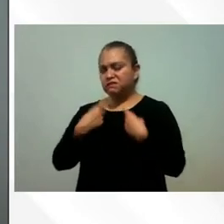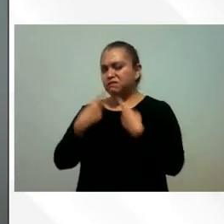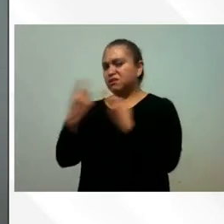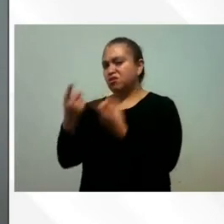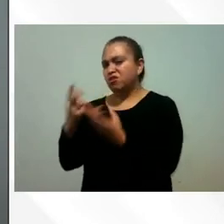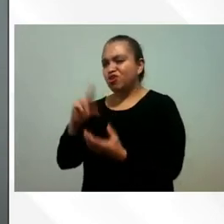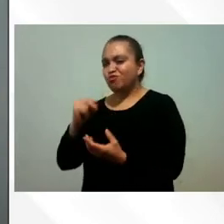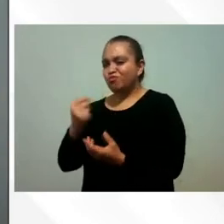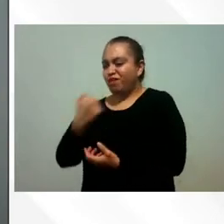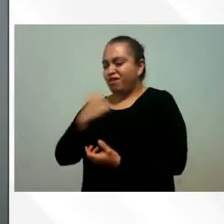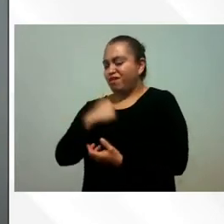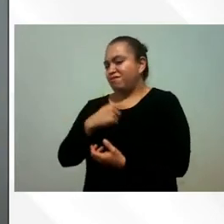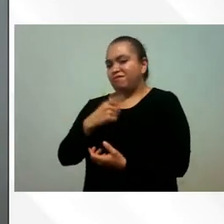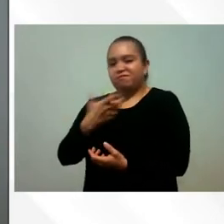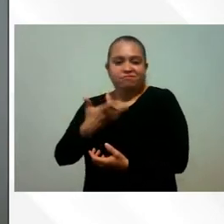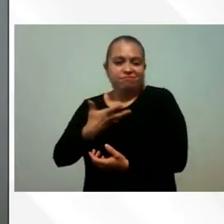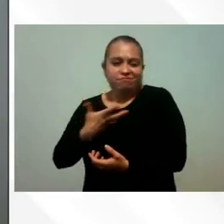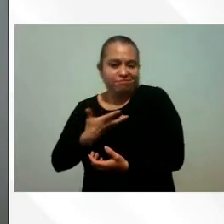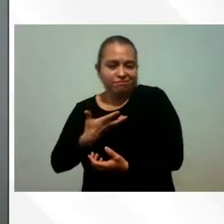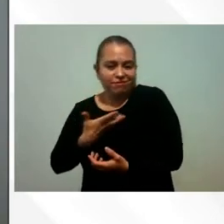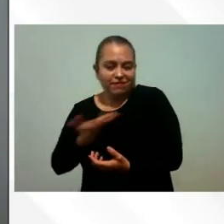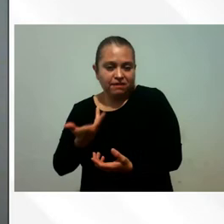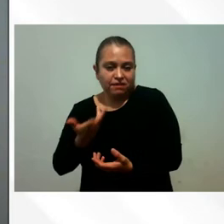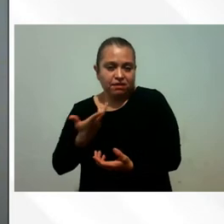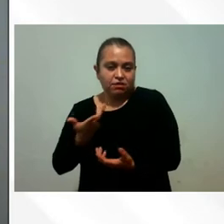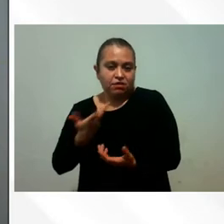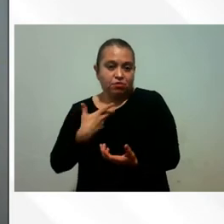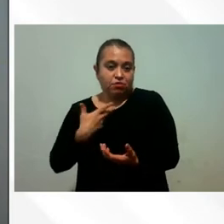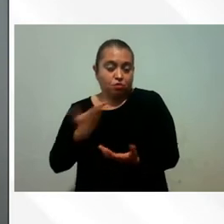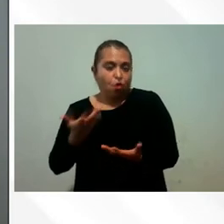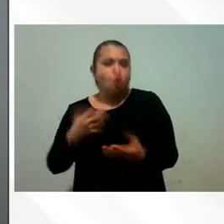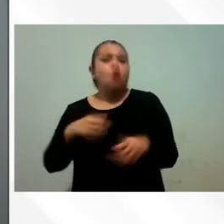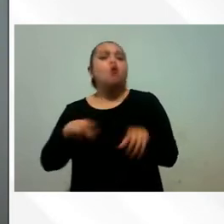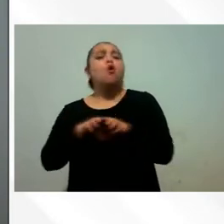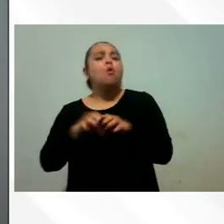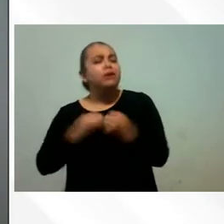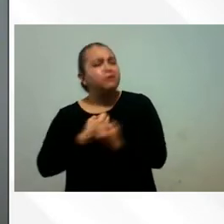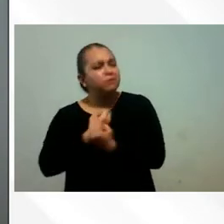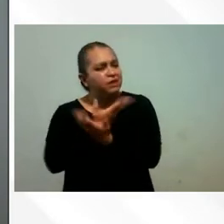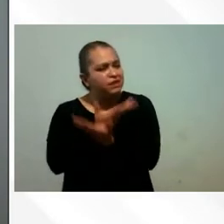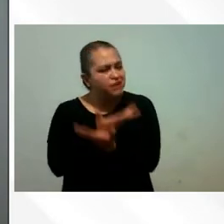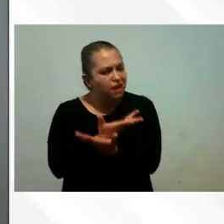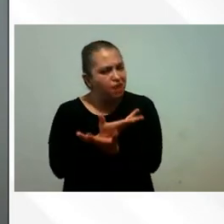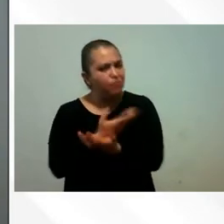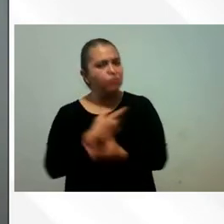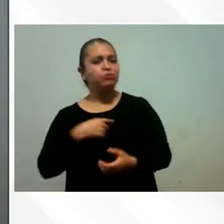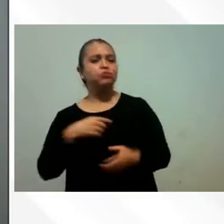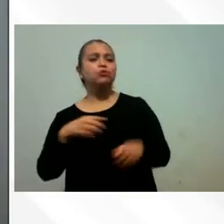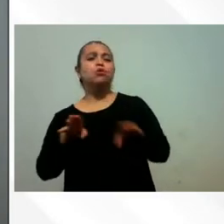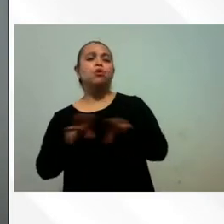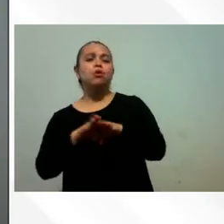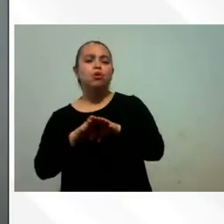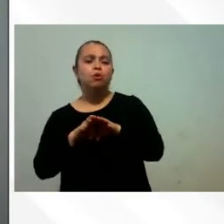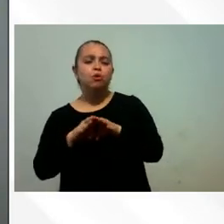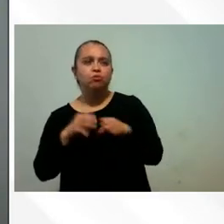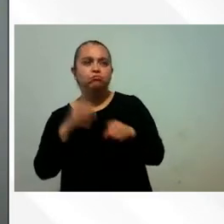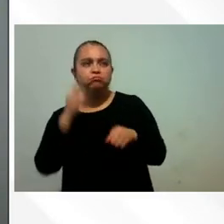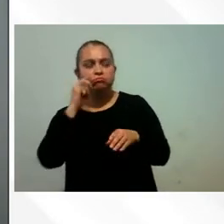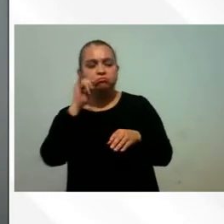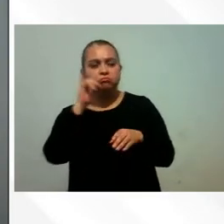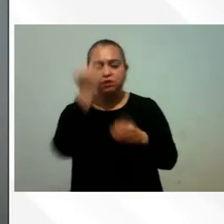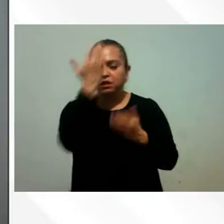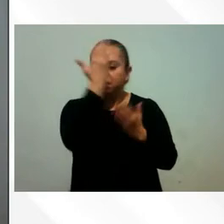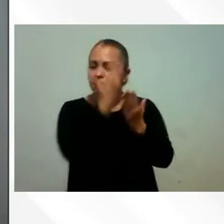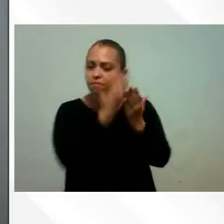estoy totalmente de acuerdo, ¿no? Nosotros vamos modelando cómo expresamos las emociones, nosotros vamos modelando cómo nos